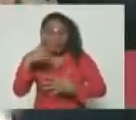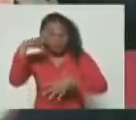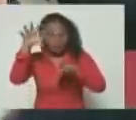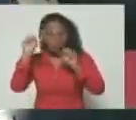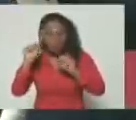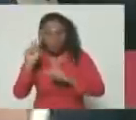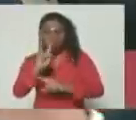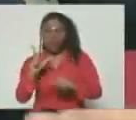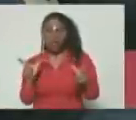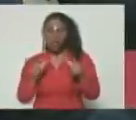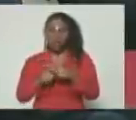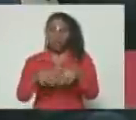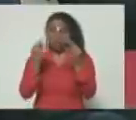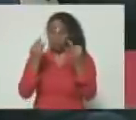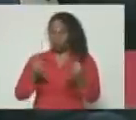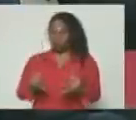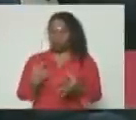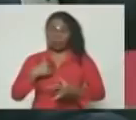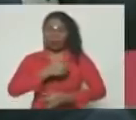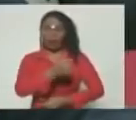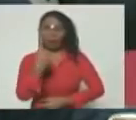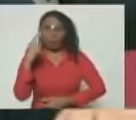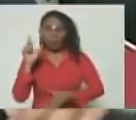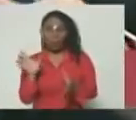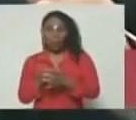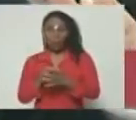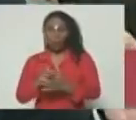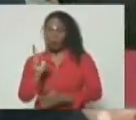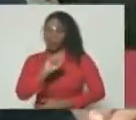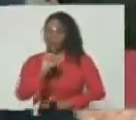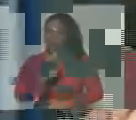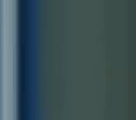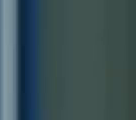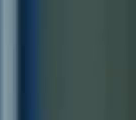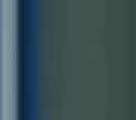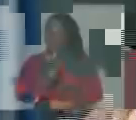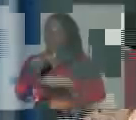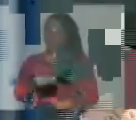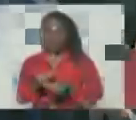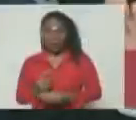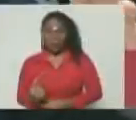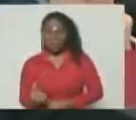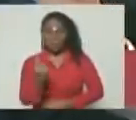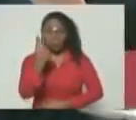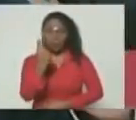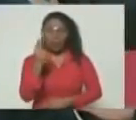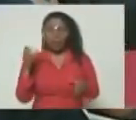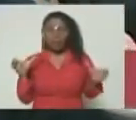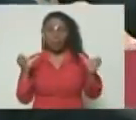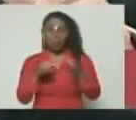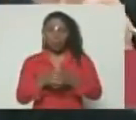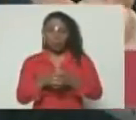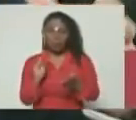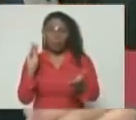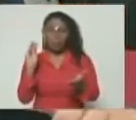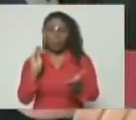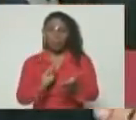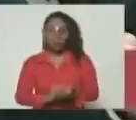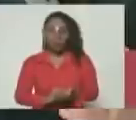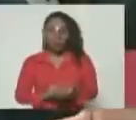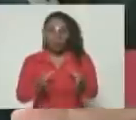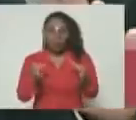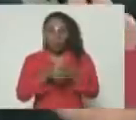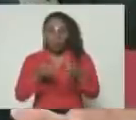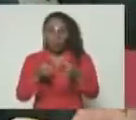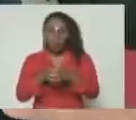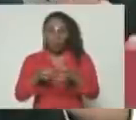una mera reunión formal la que realizamos con cada uno de los sectores, sino que una vez realizada la primera reunión se instalan subcomisiones